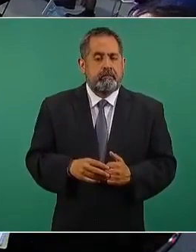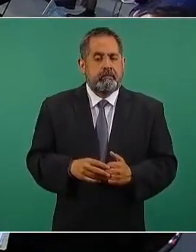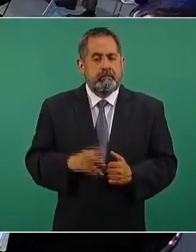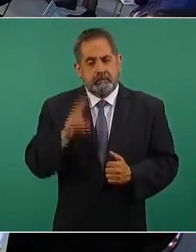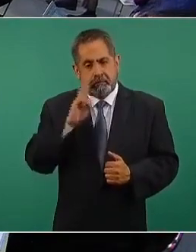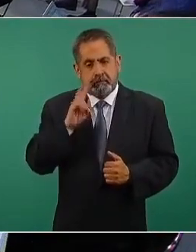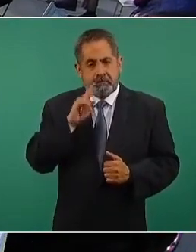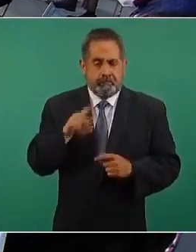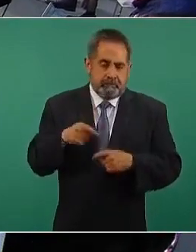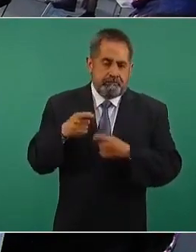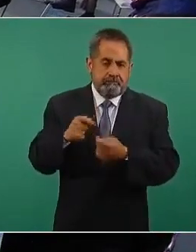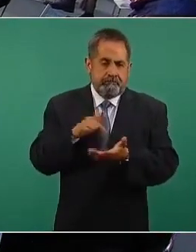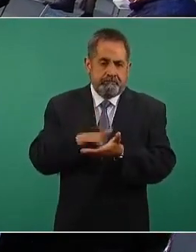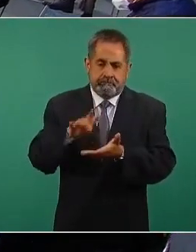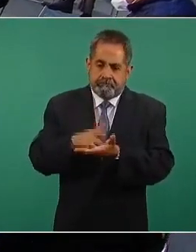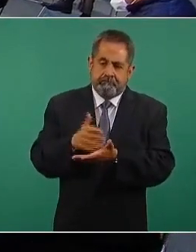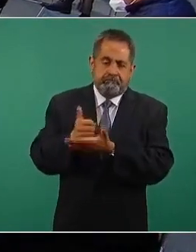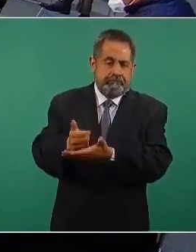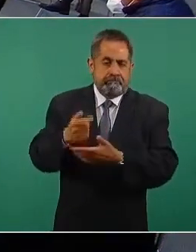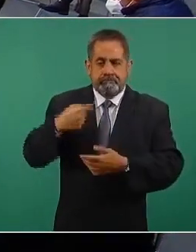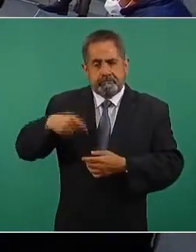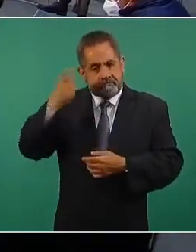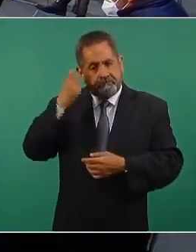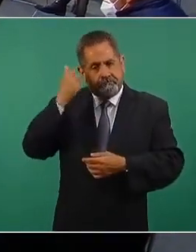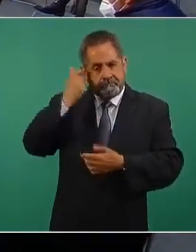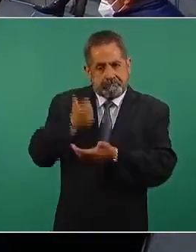y ayudar en lo más que podamos.